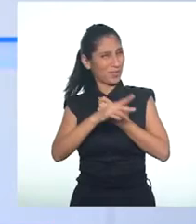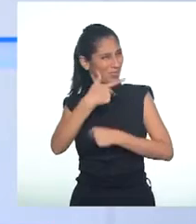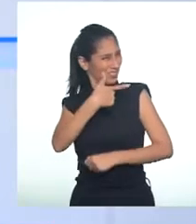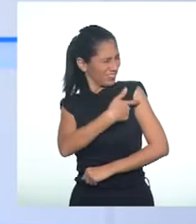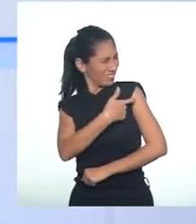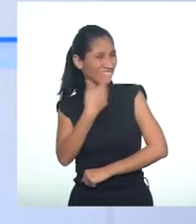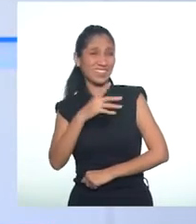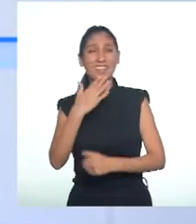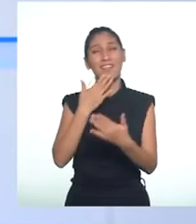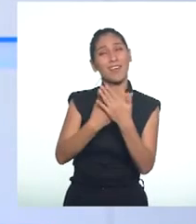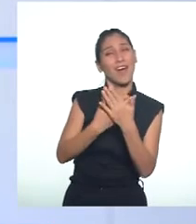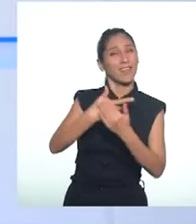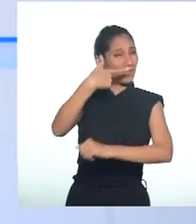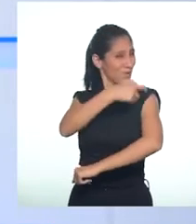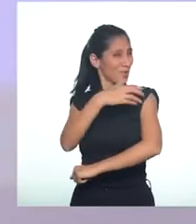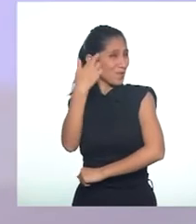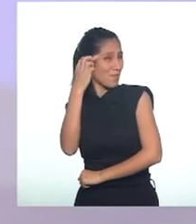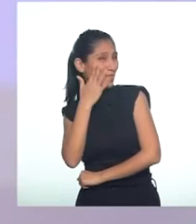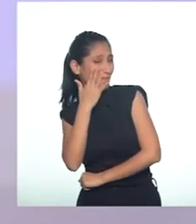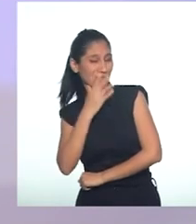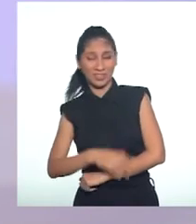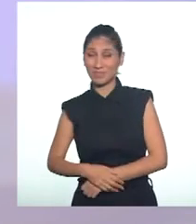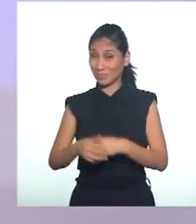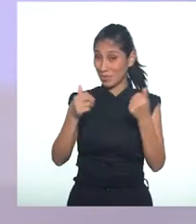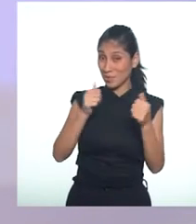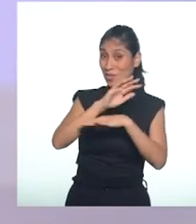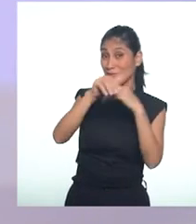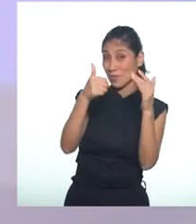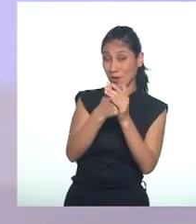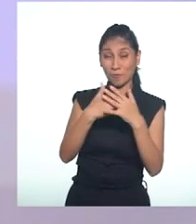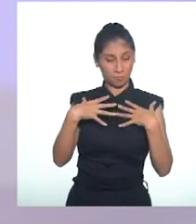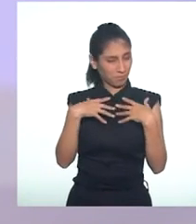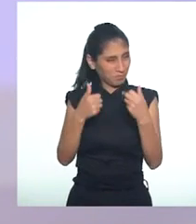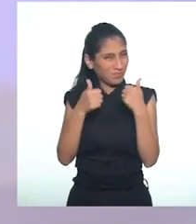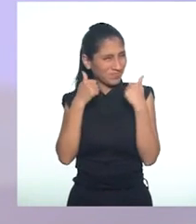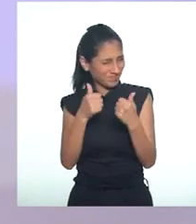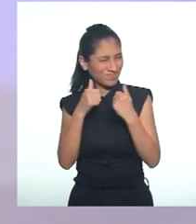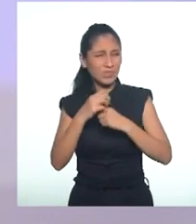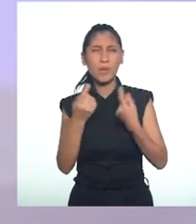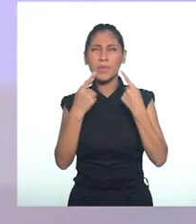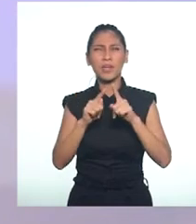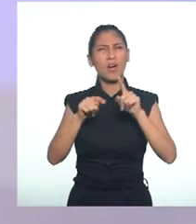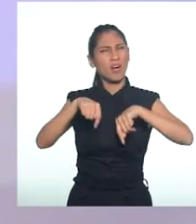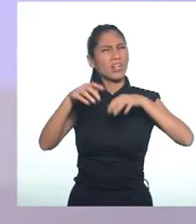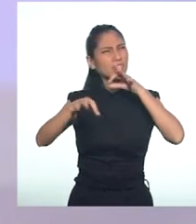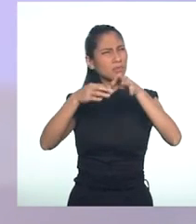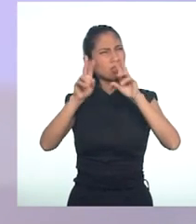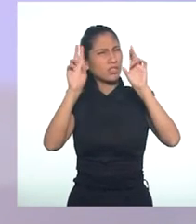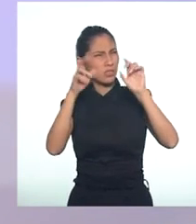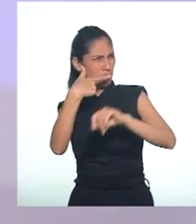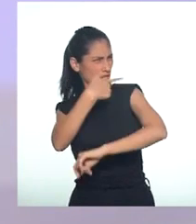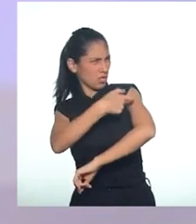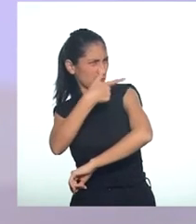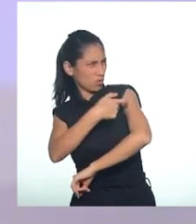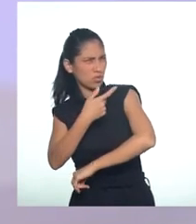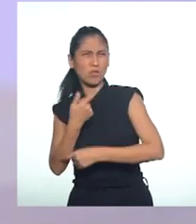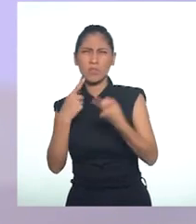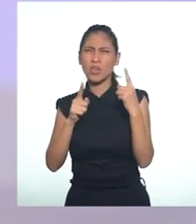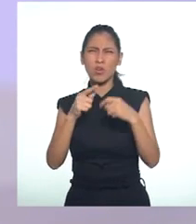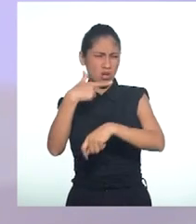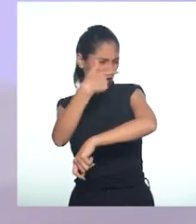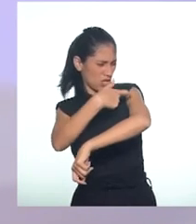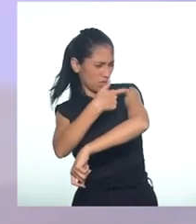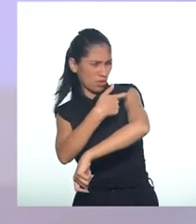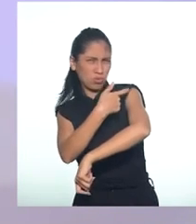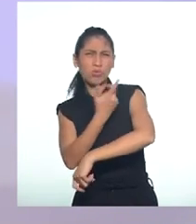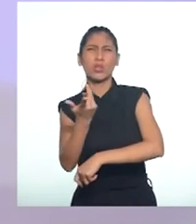vacunado. Gracias por las vacunas, papás. Qué bueno que todos gocemos de buena salud. Pero hablando de vacunas, ¿cómo funcionan estas